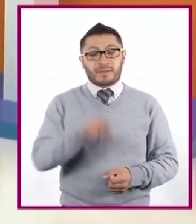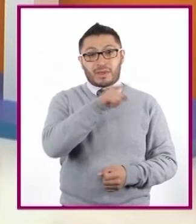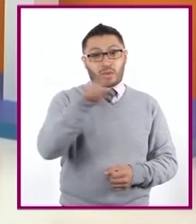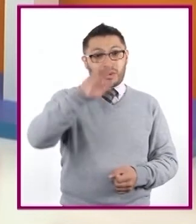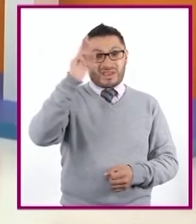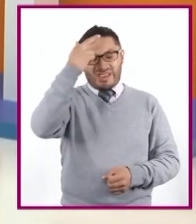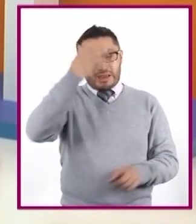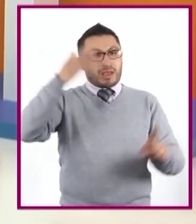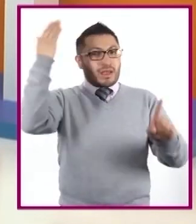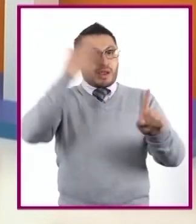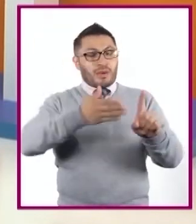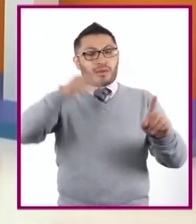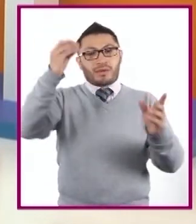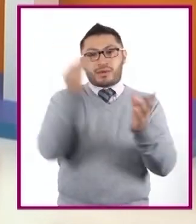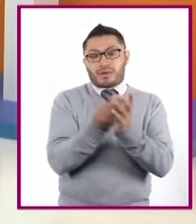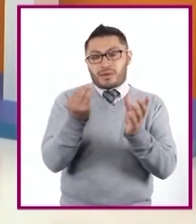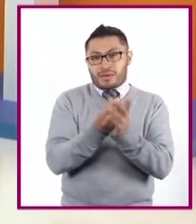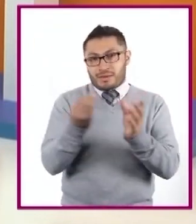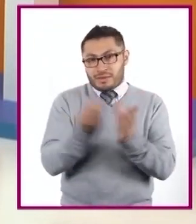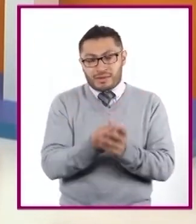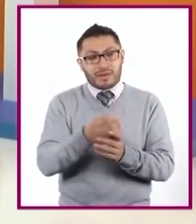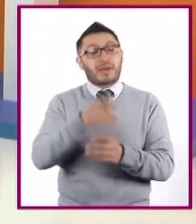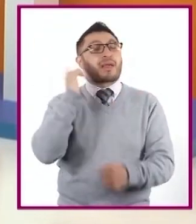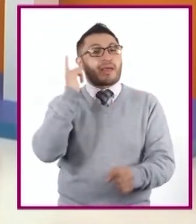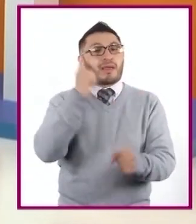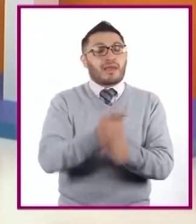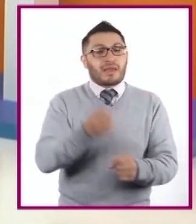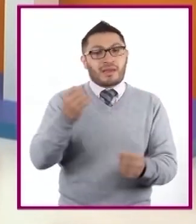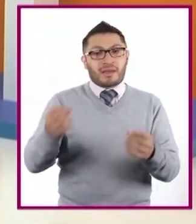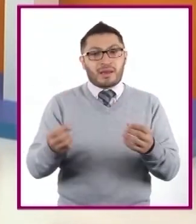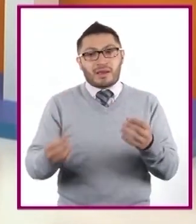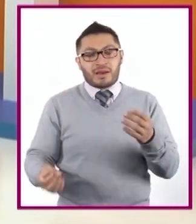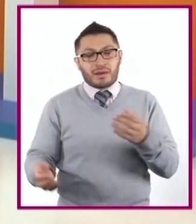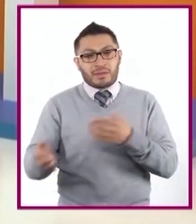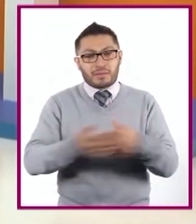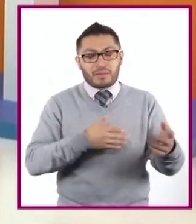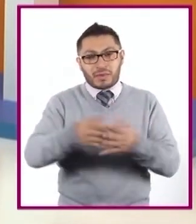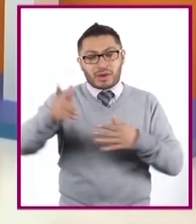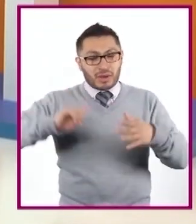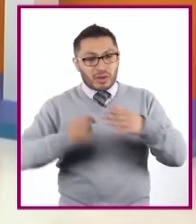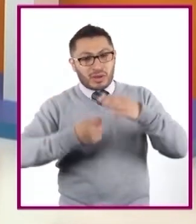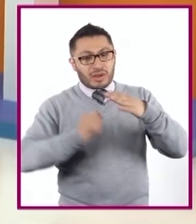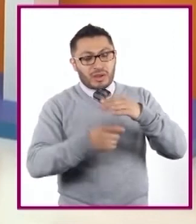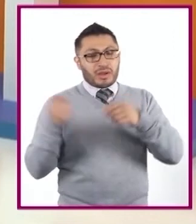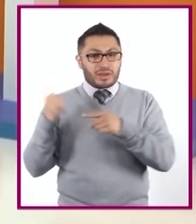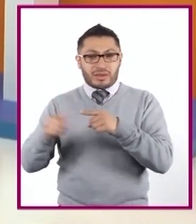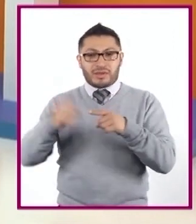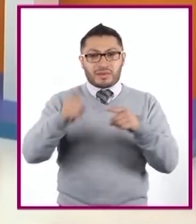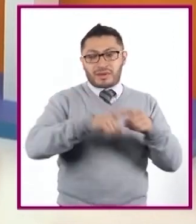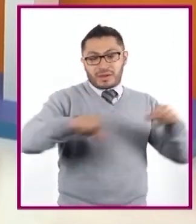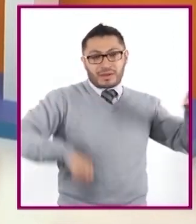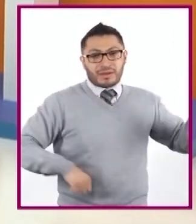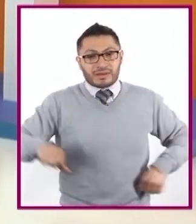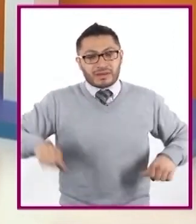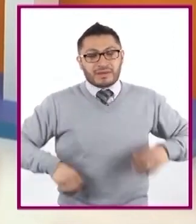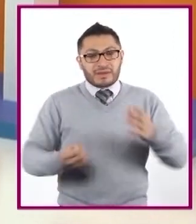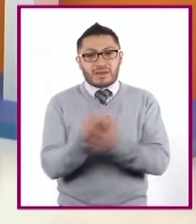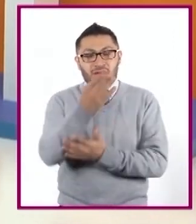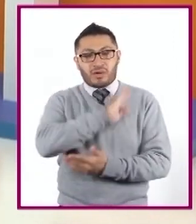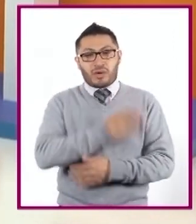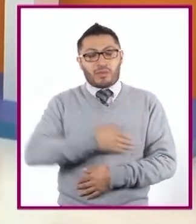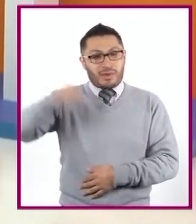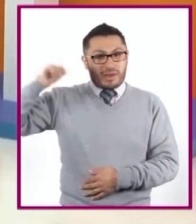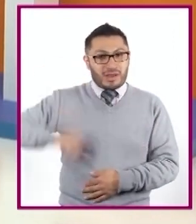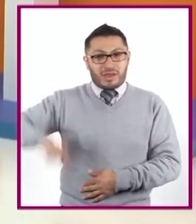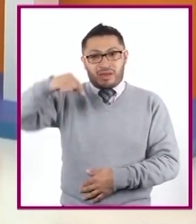Recuerden que el propósito de la sesión fue identificar las innovaciones tecnológicas en las diferentes actividades económicas de Nueva España, es